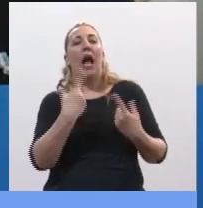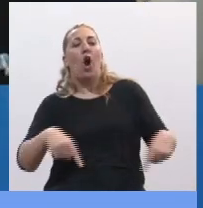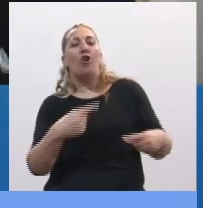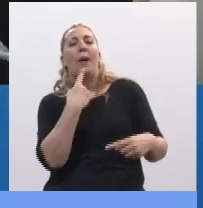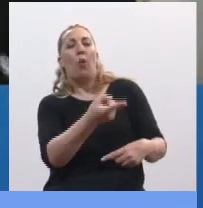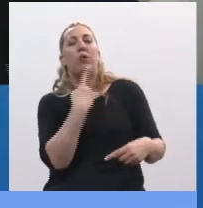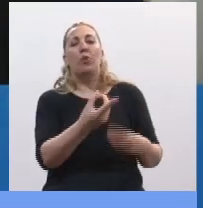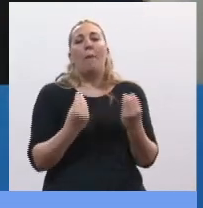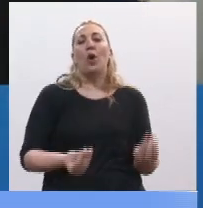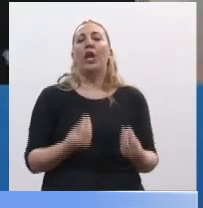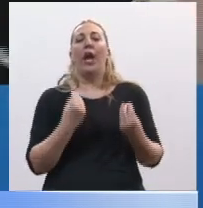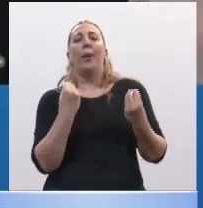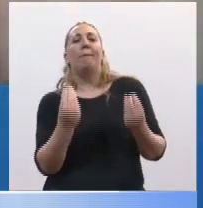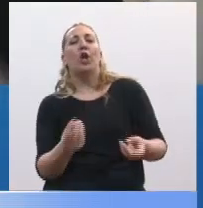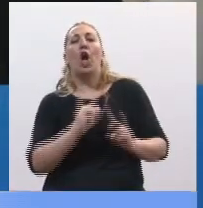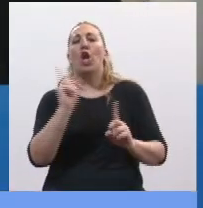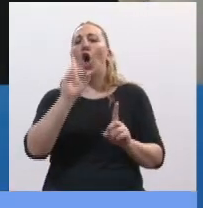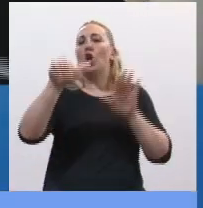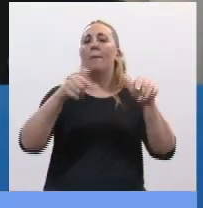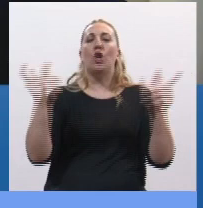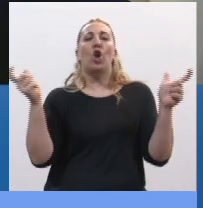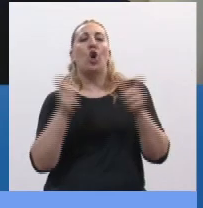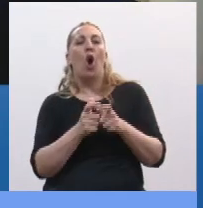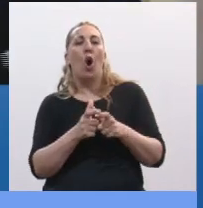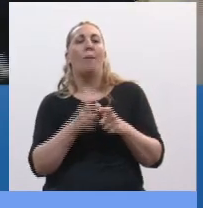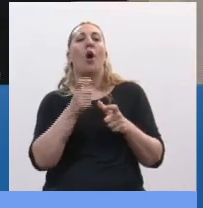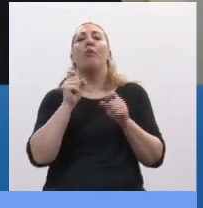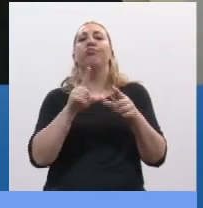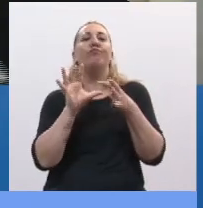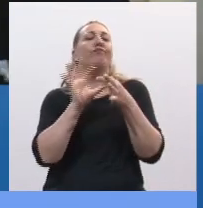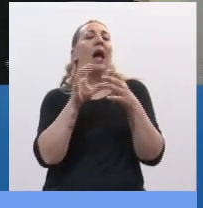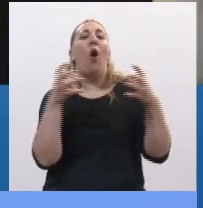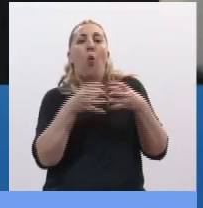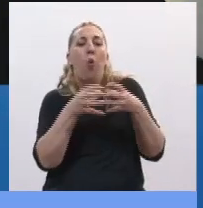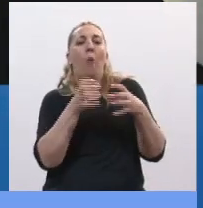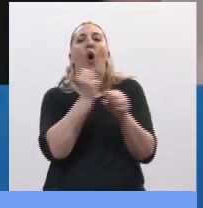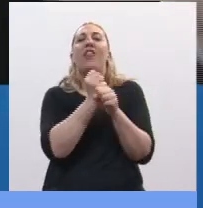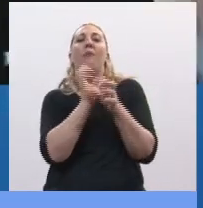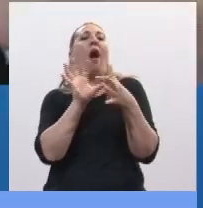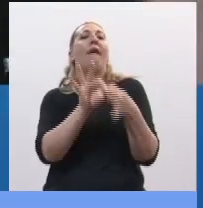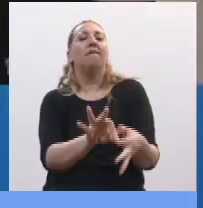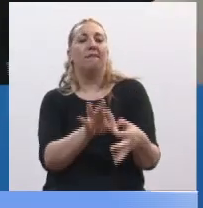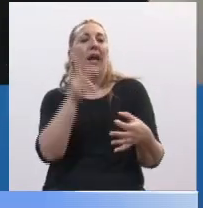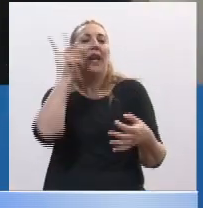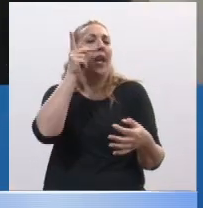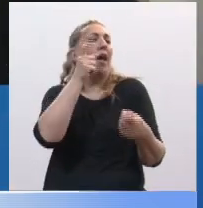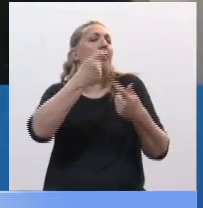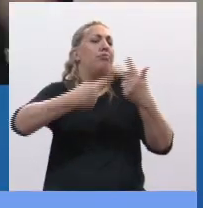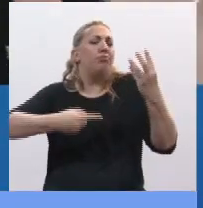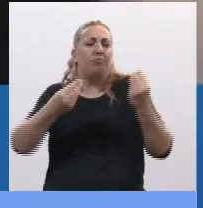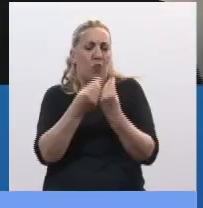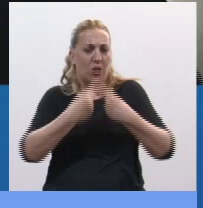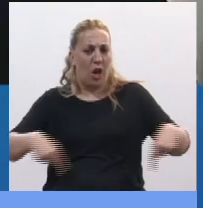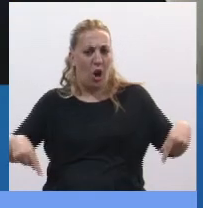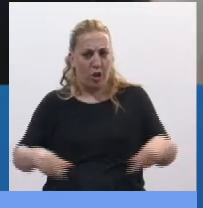todos cuestionamientos. Que no se había convocado a los mejores, que era una comisión funcional al kirchnerismo, que era una comisión de la impunidad, etcétera,